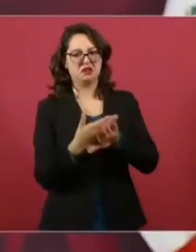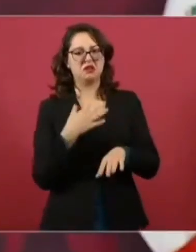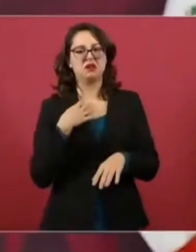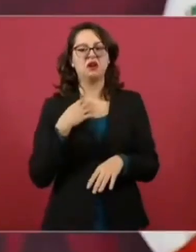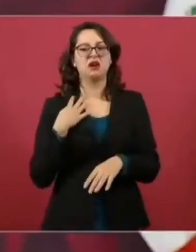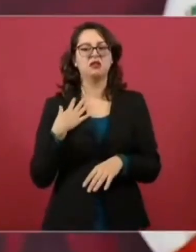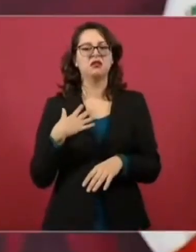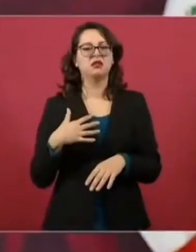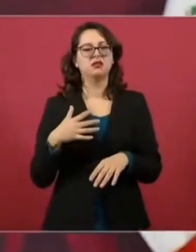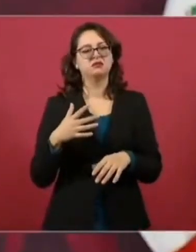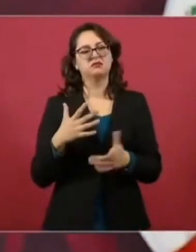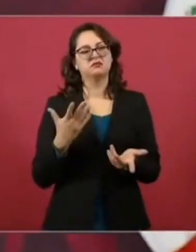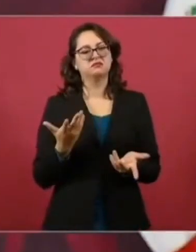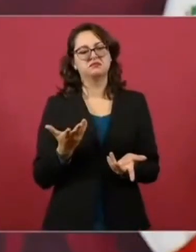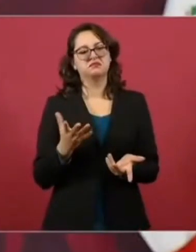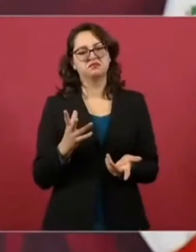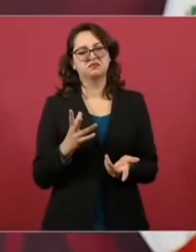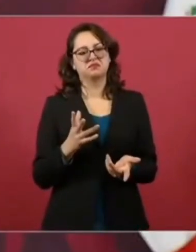Sus hijos, sus nietos,